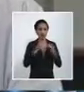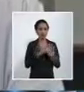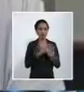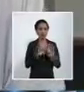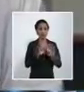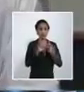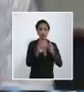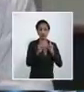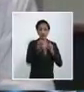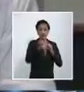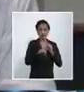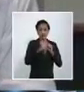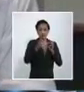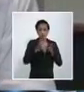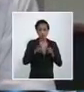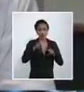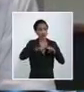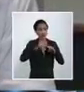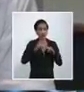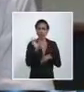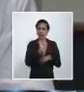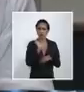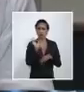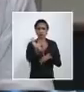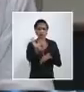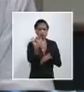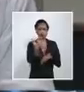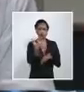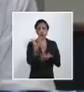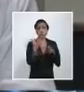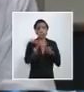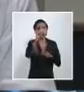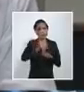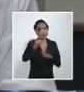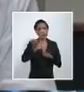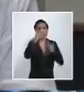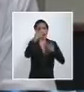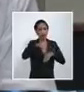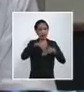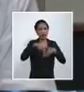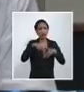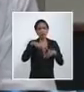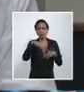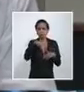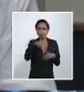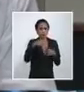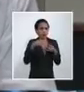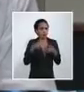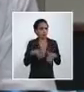en La Habana no está al nivel que debemos tener. Mucha gente en la calle.